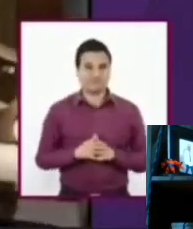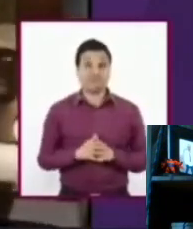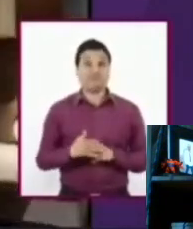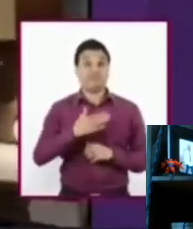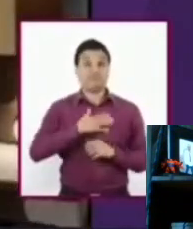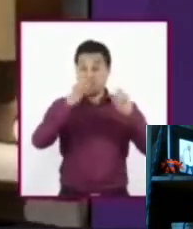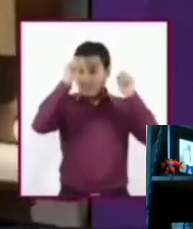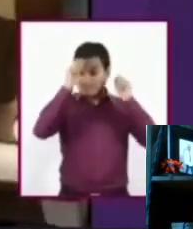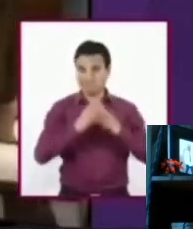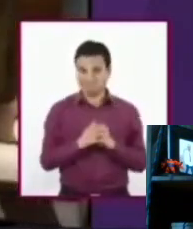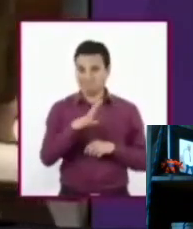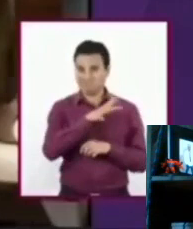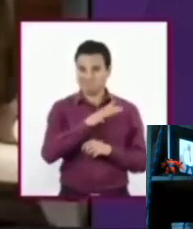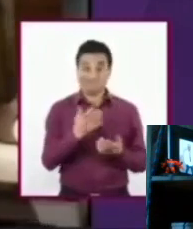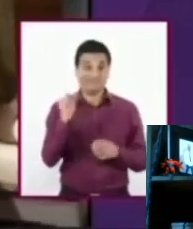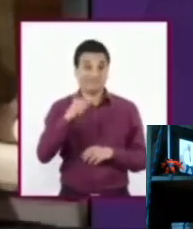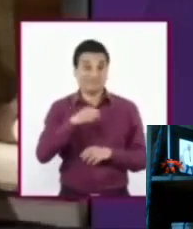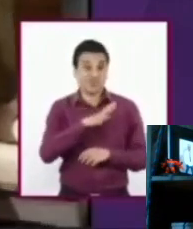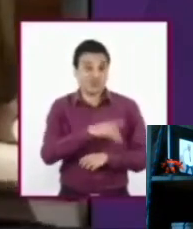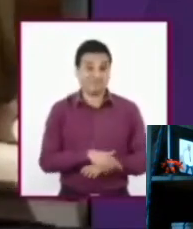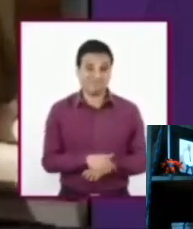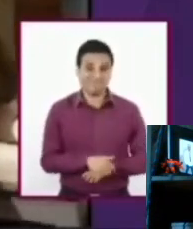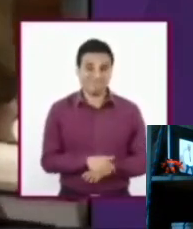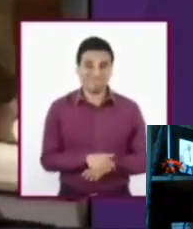un manjar escribe